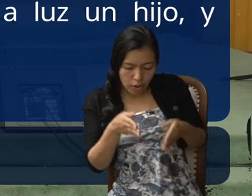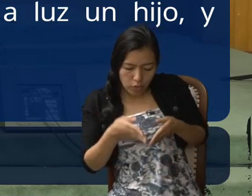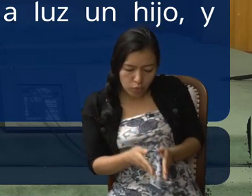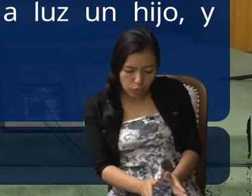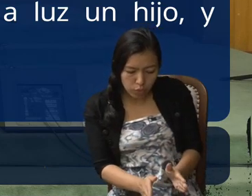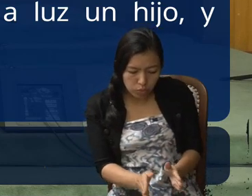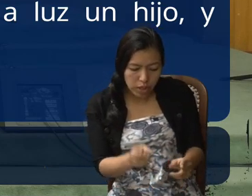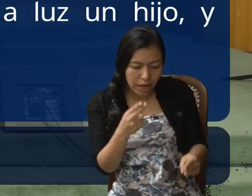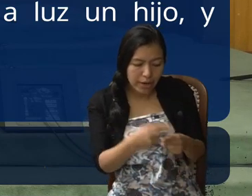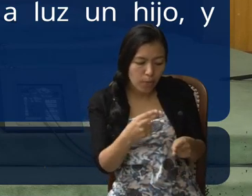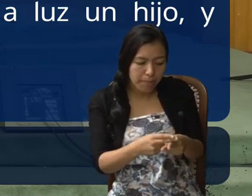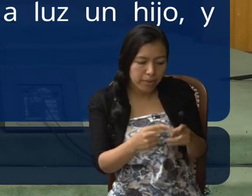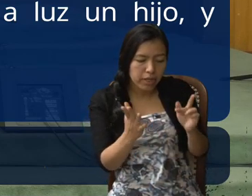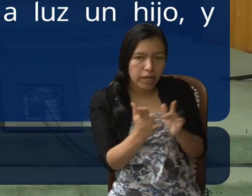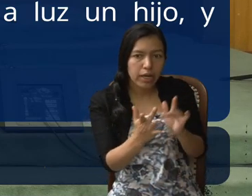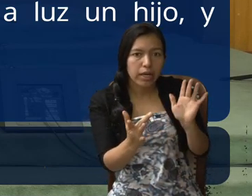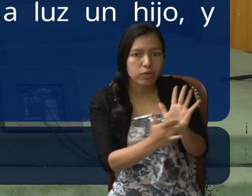nombre ¿cómo?